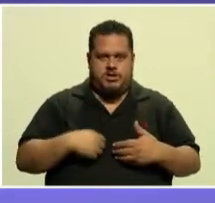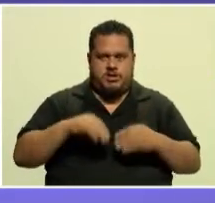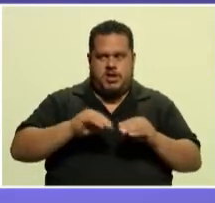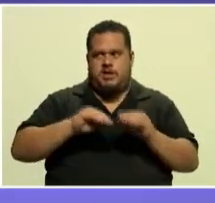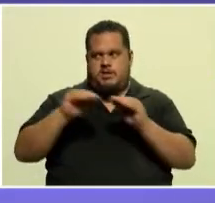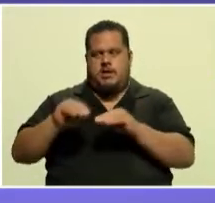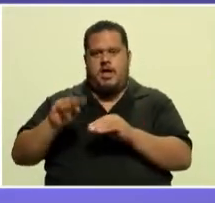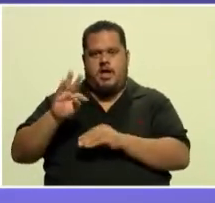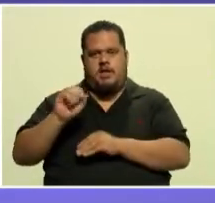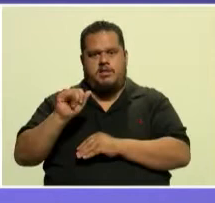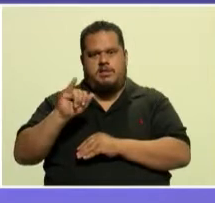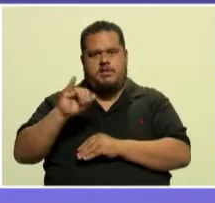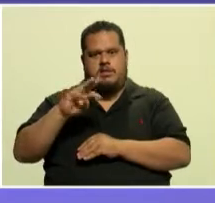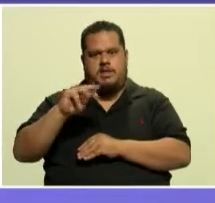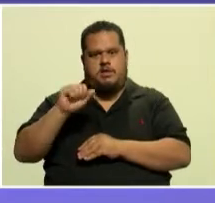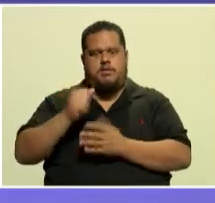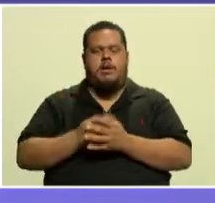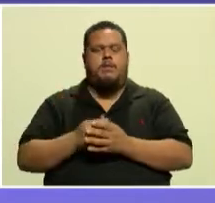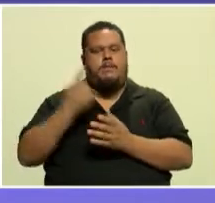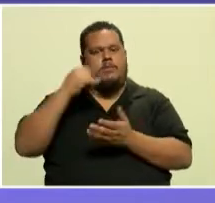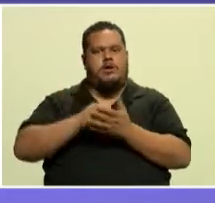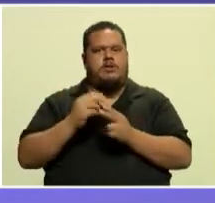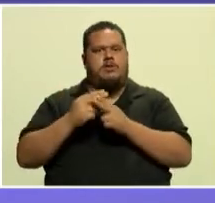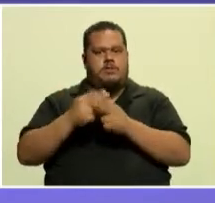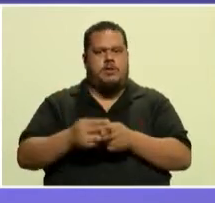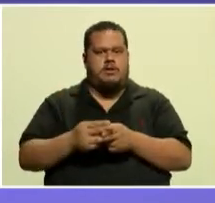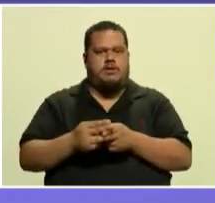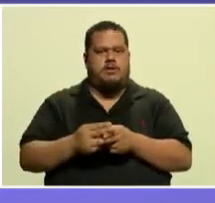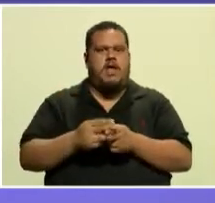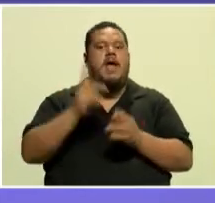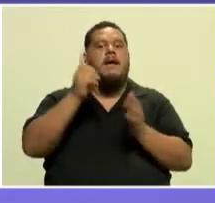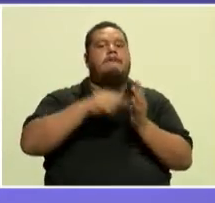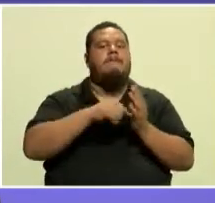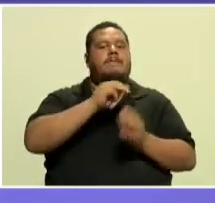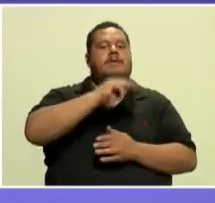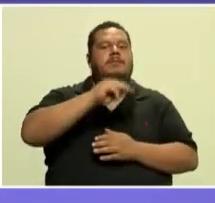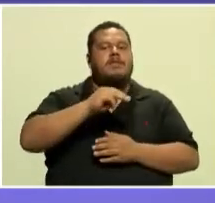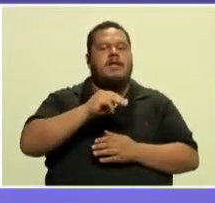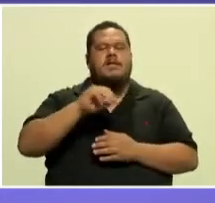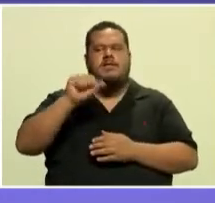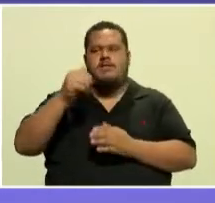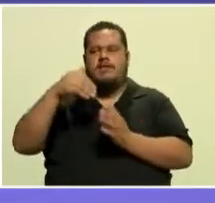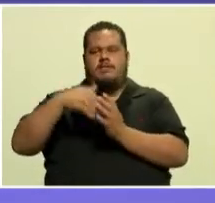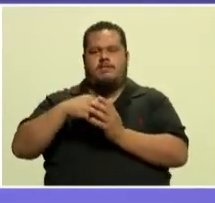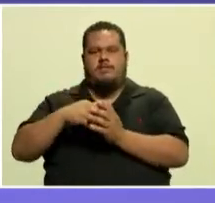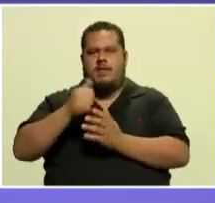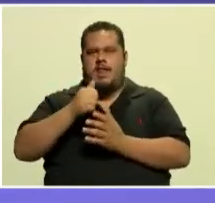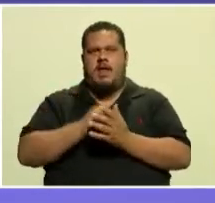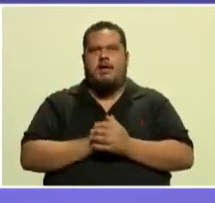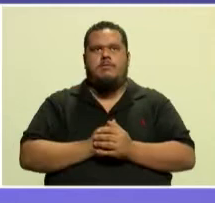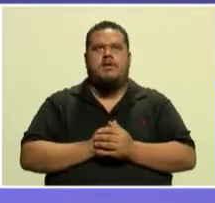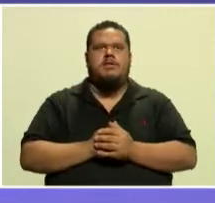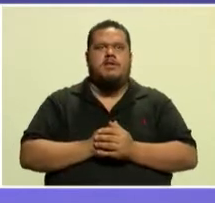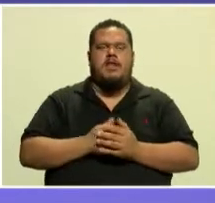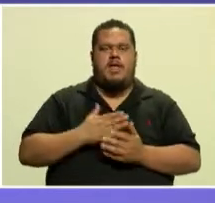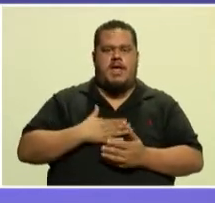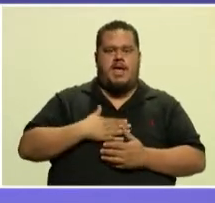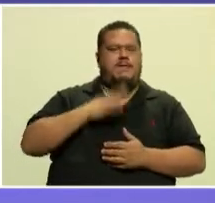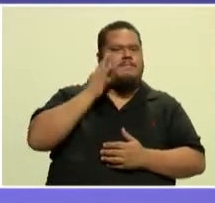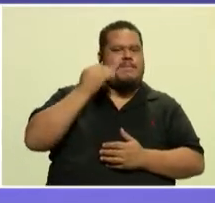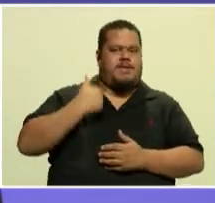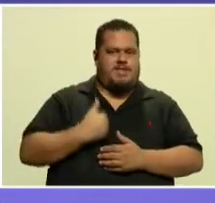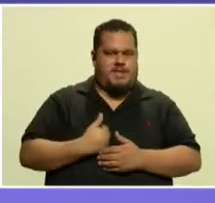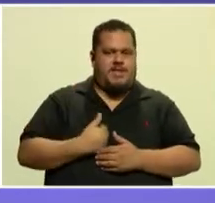pusieron a mis tíos, los dos mayores, 1.000 montañas y 10.000 aguas. Mi tío mayor sigue vivo, está muy bien en Taiwán, feliz con